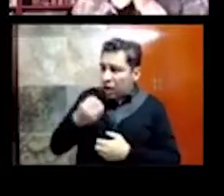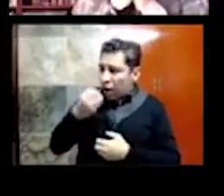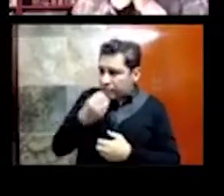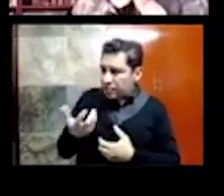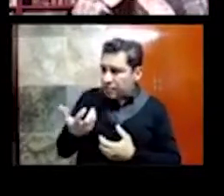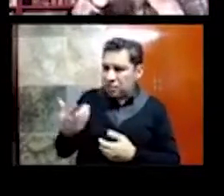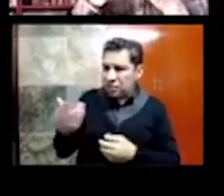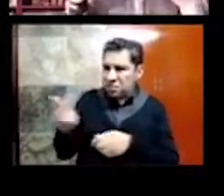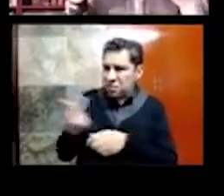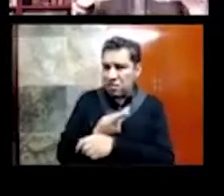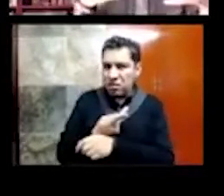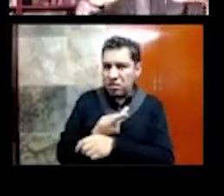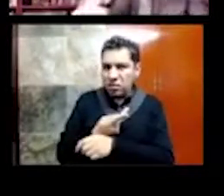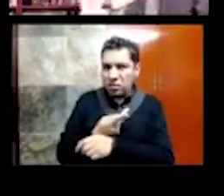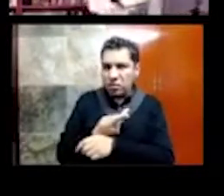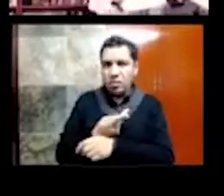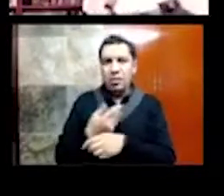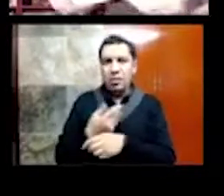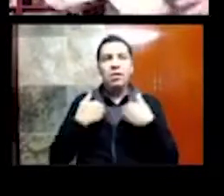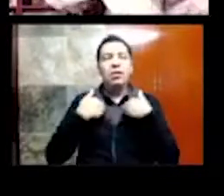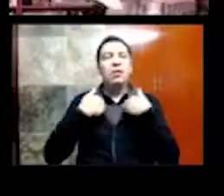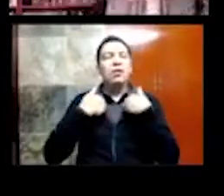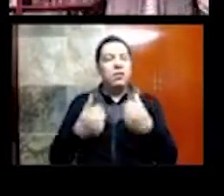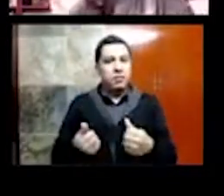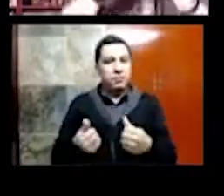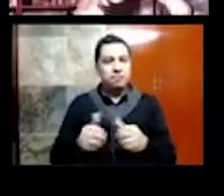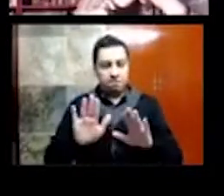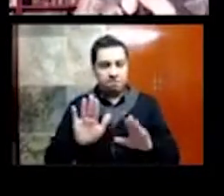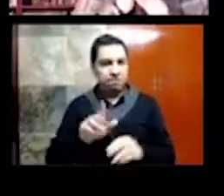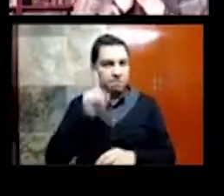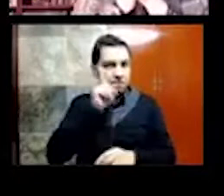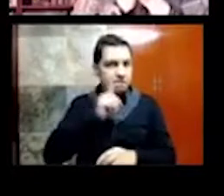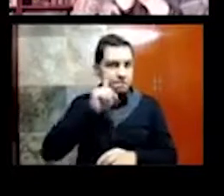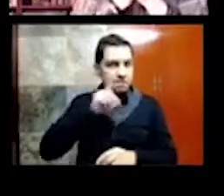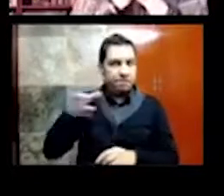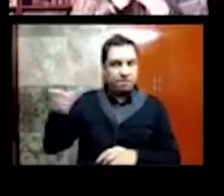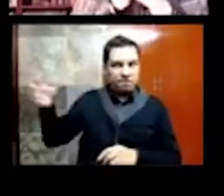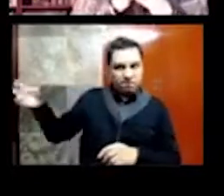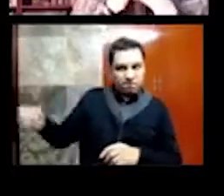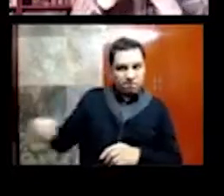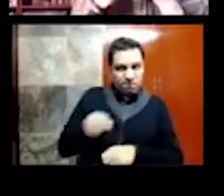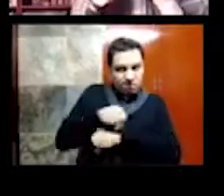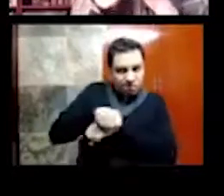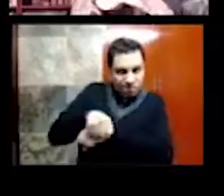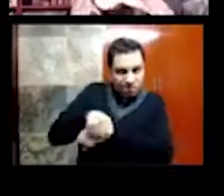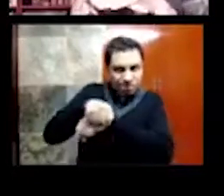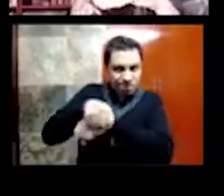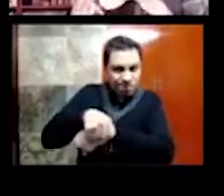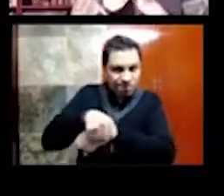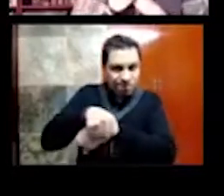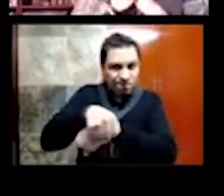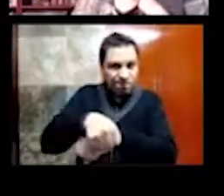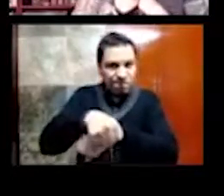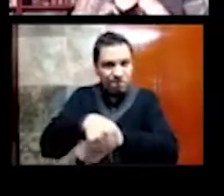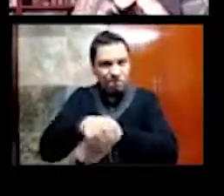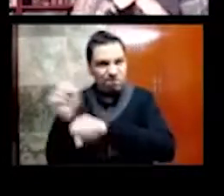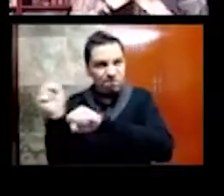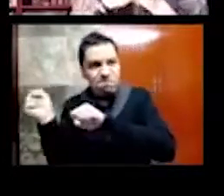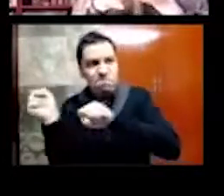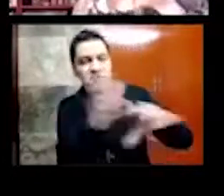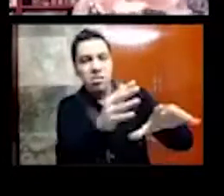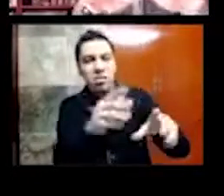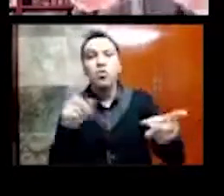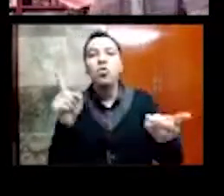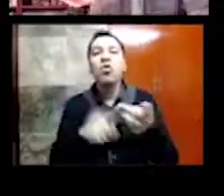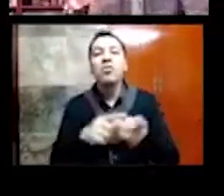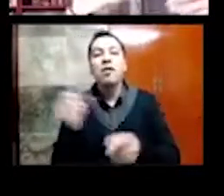en Malinalco. Allí la dejan y regresan a través de la bruma los sacerdotes,